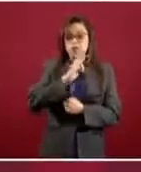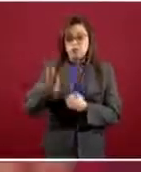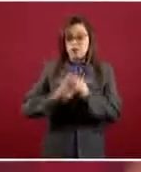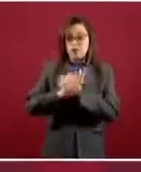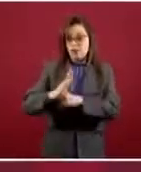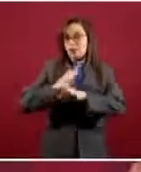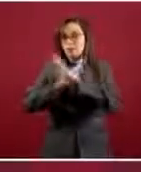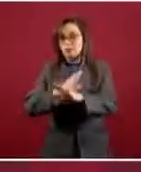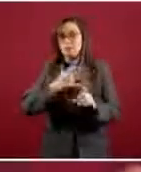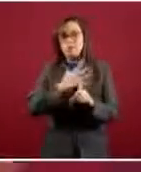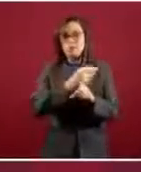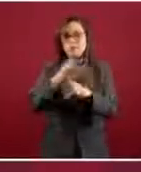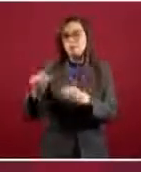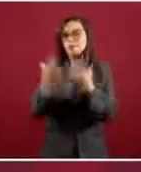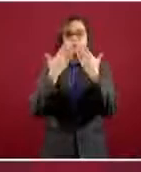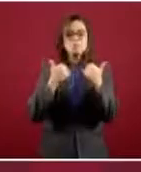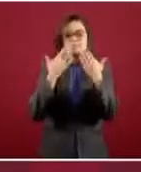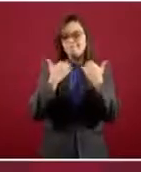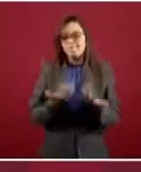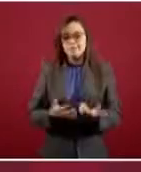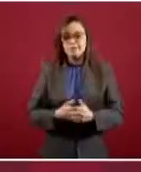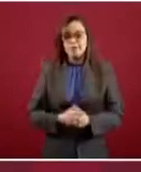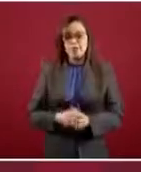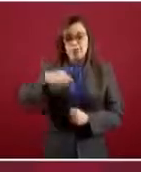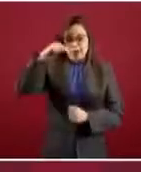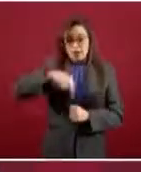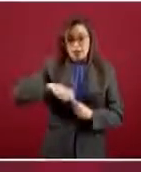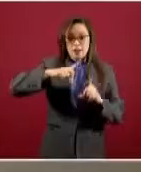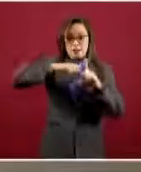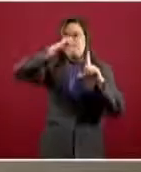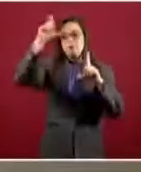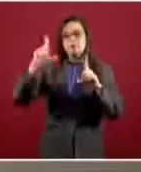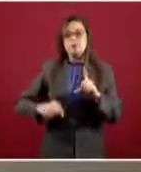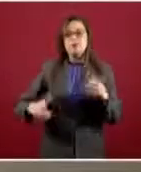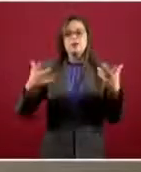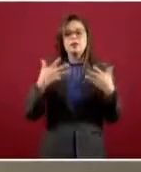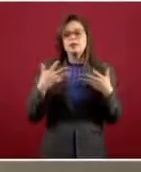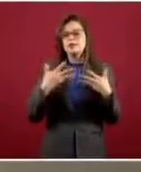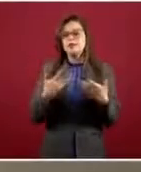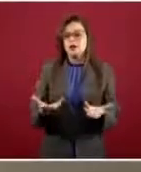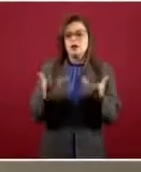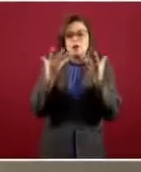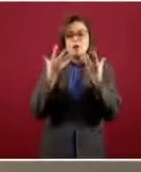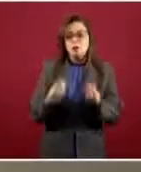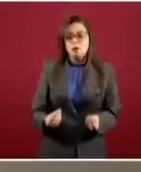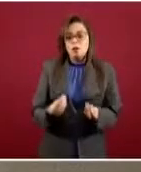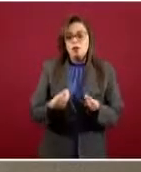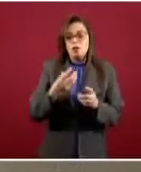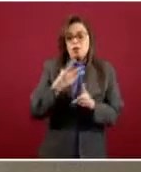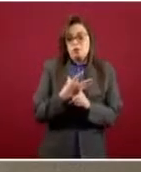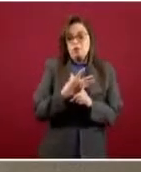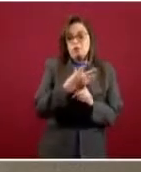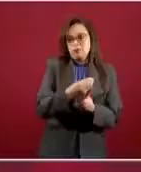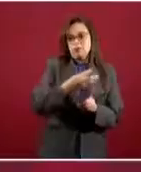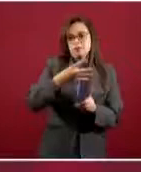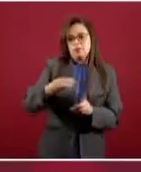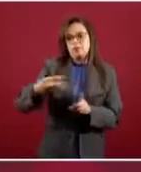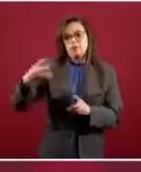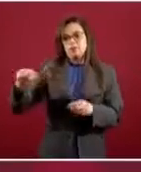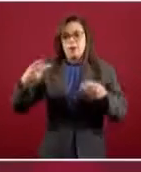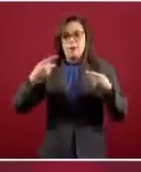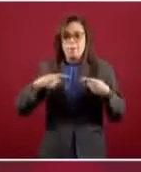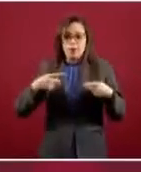Y cierro diciendo, en el país tenemos suficiente transmisión como para que se mantenga